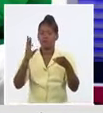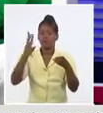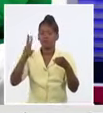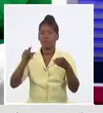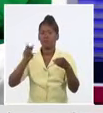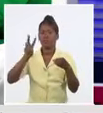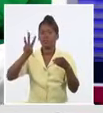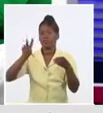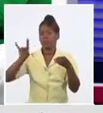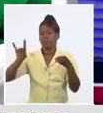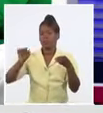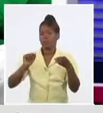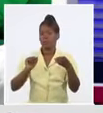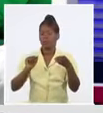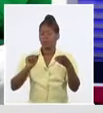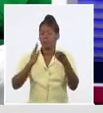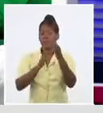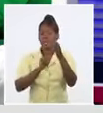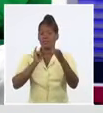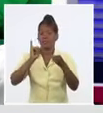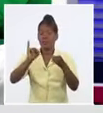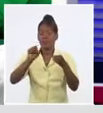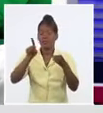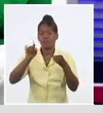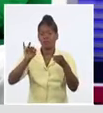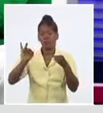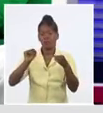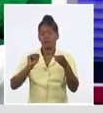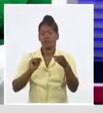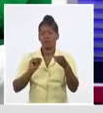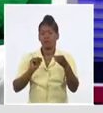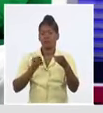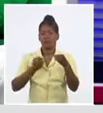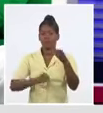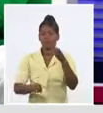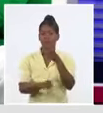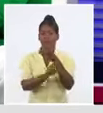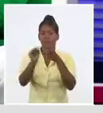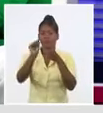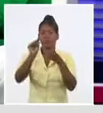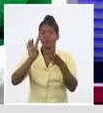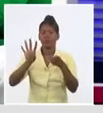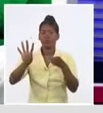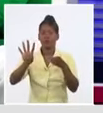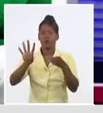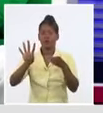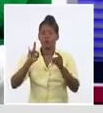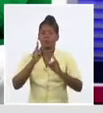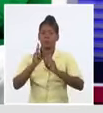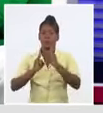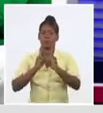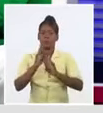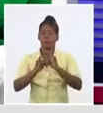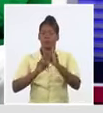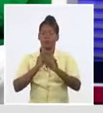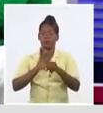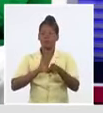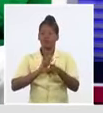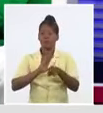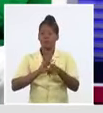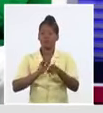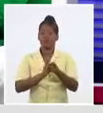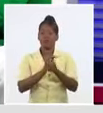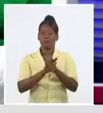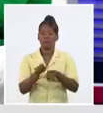39. Menores de 6 meses, 17, y 4 recién nacidos se diagnostican con COVID-19 en el